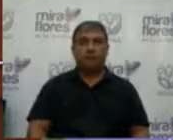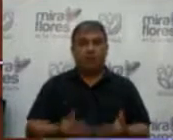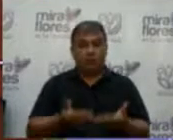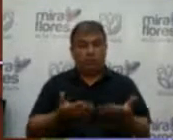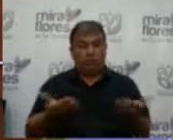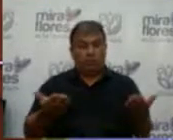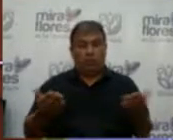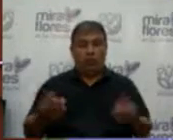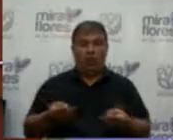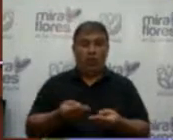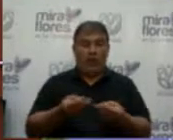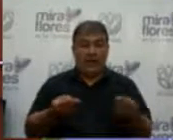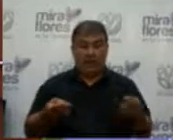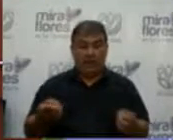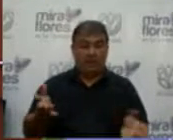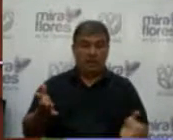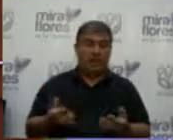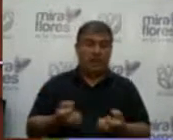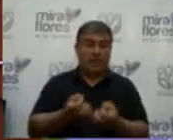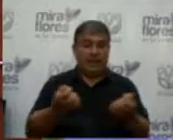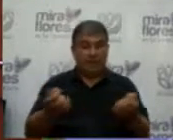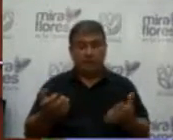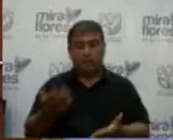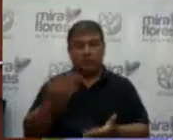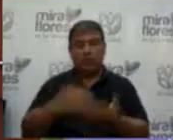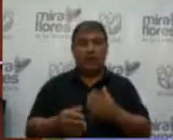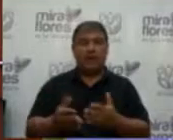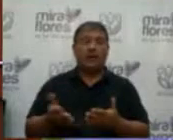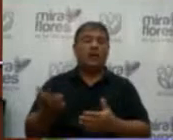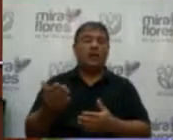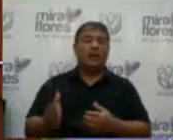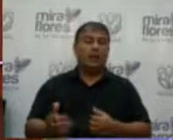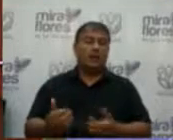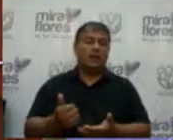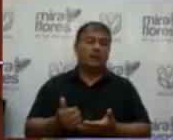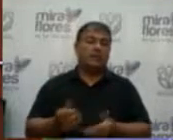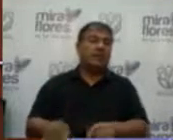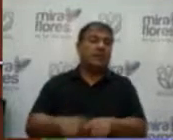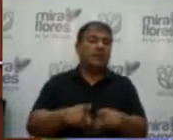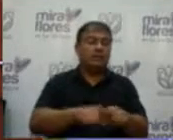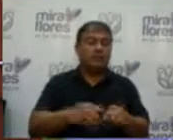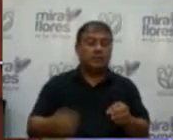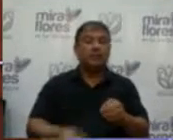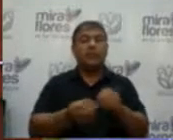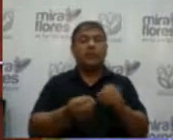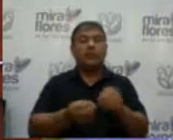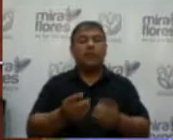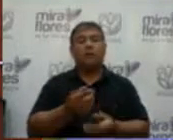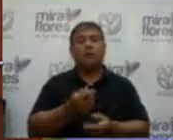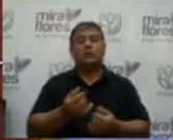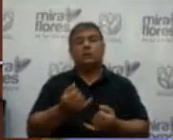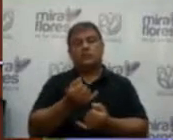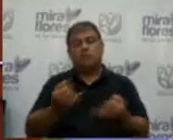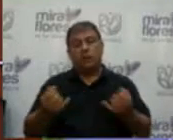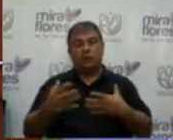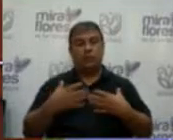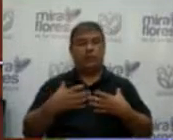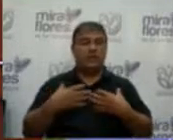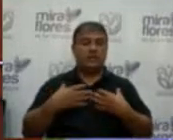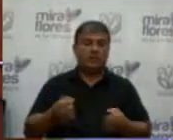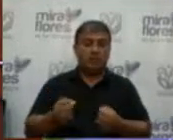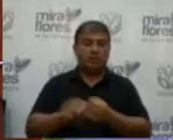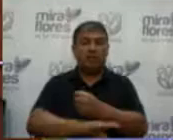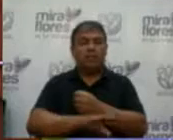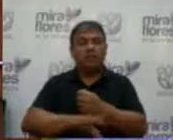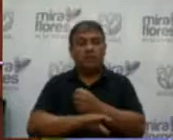bienes o herramientas para equipamientos para atender la emergencia y además algunos instrumentos de salud.